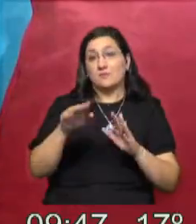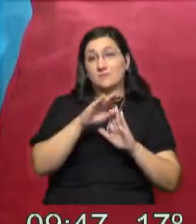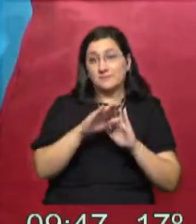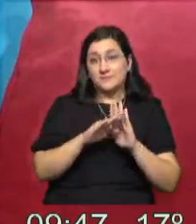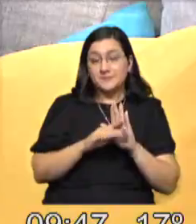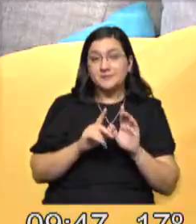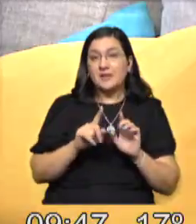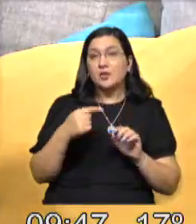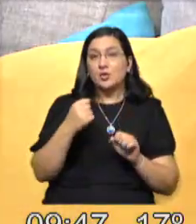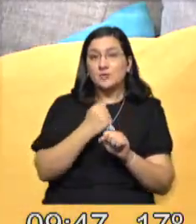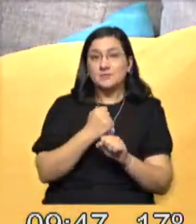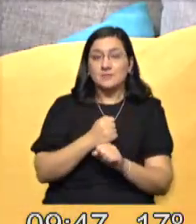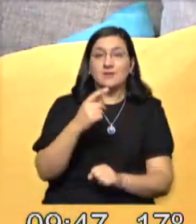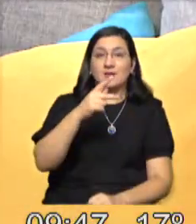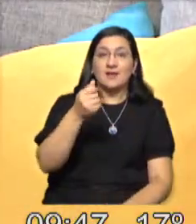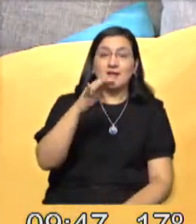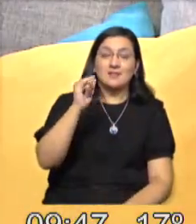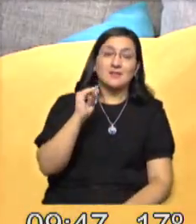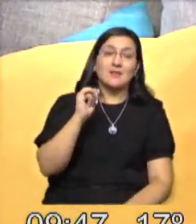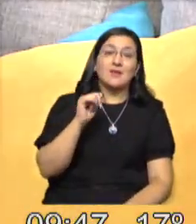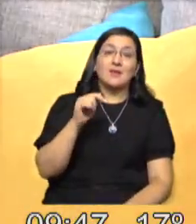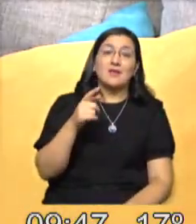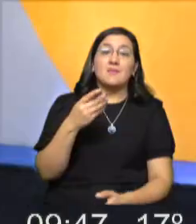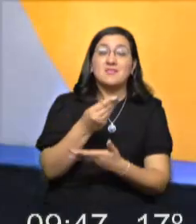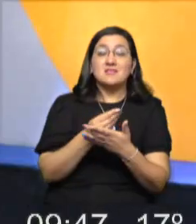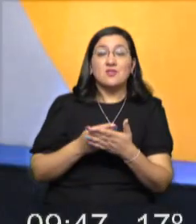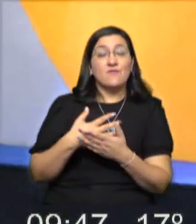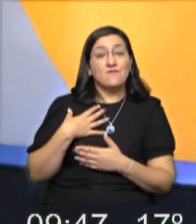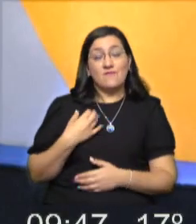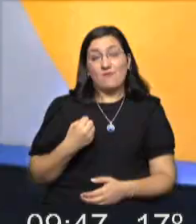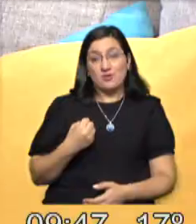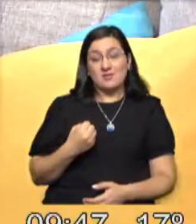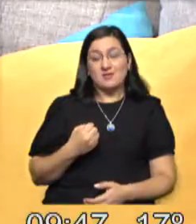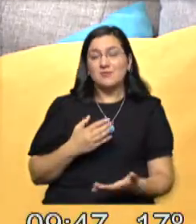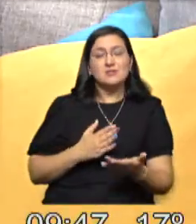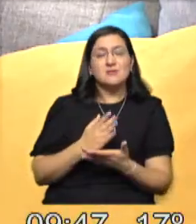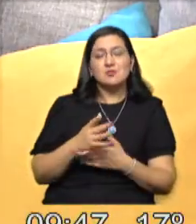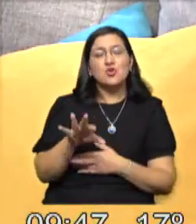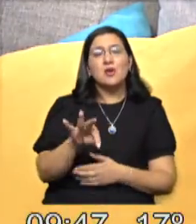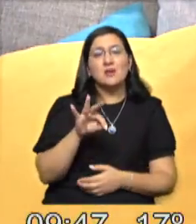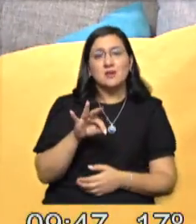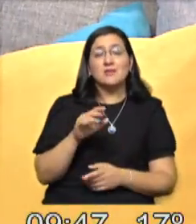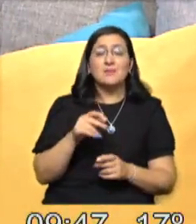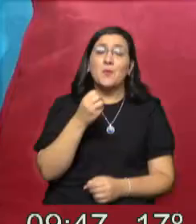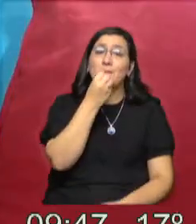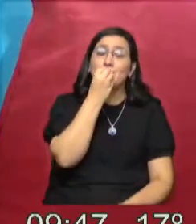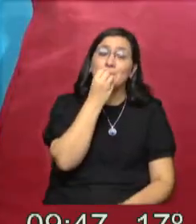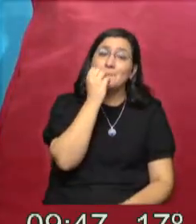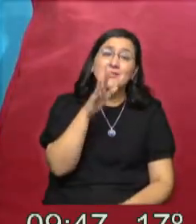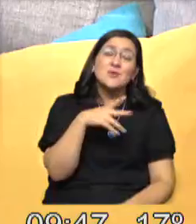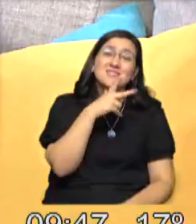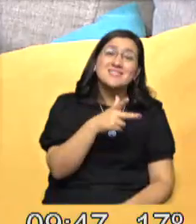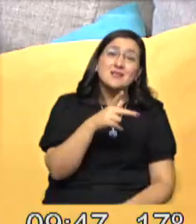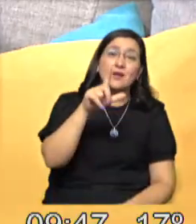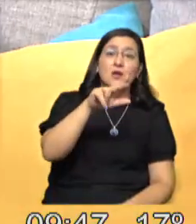emprendedoras relacionadas. Exacto. Y bueno, Katy es mi diseñadora favorita. Hoy no vine vestida de Kenonia, pero siempre hay ropa de Kenonia. ¿Sabes? Y le quiero mandar un beso a mis niñas, ¿sí?